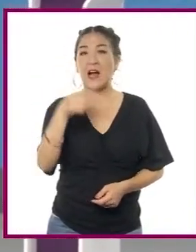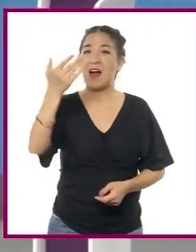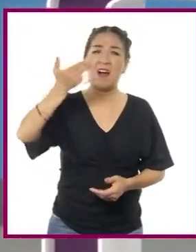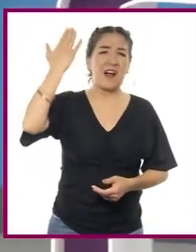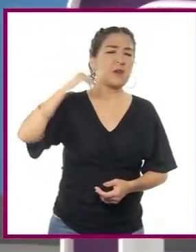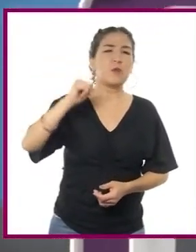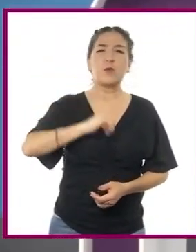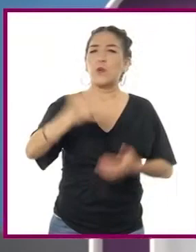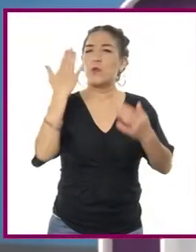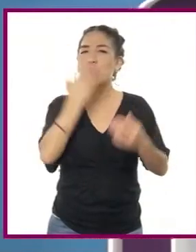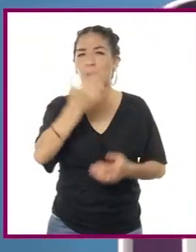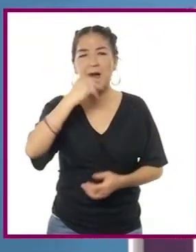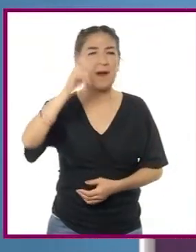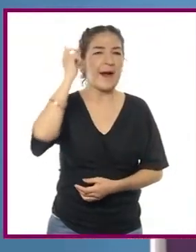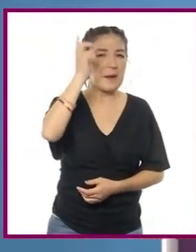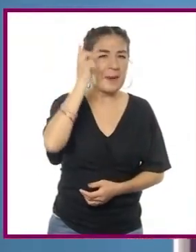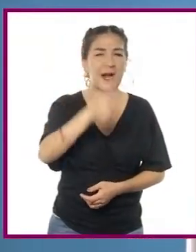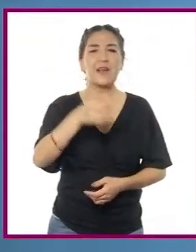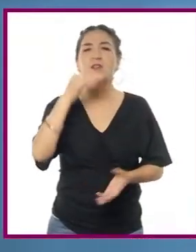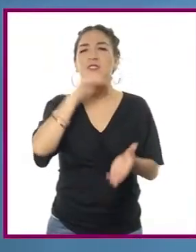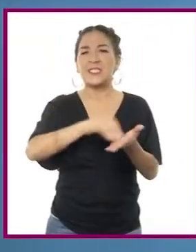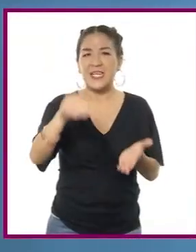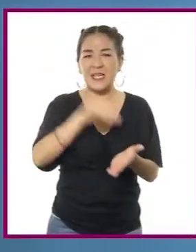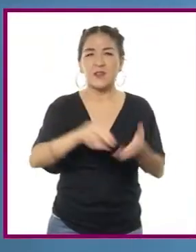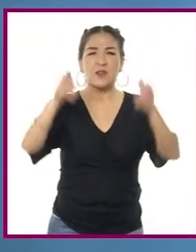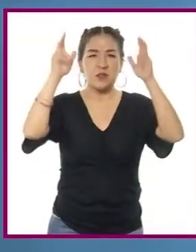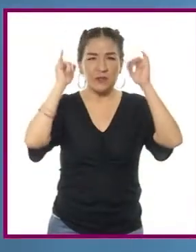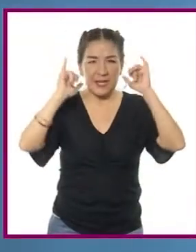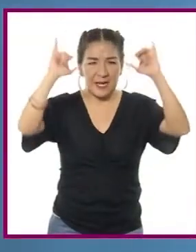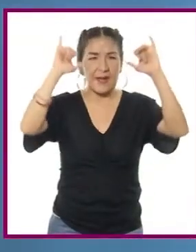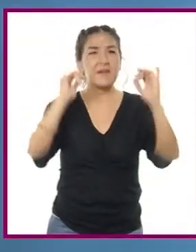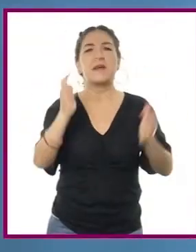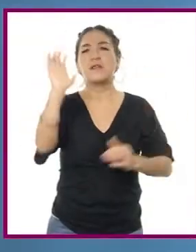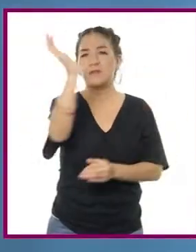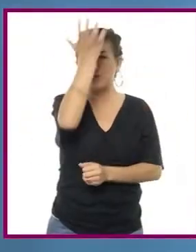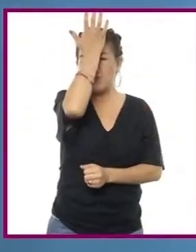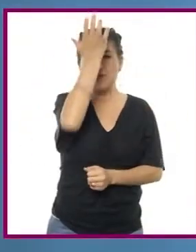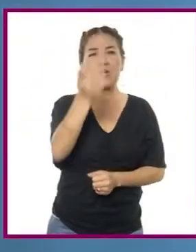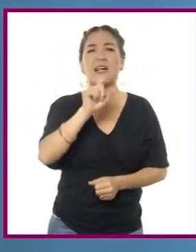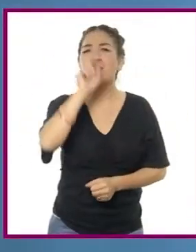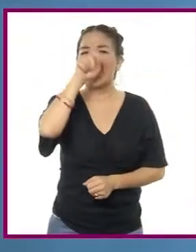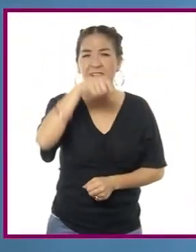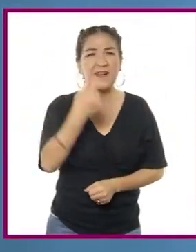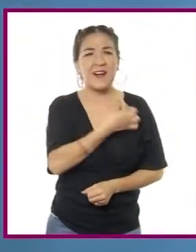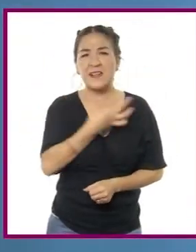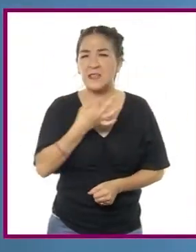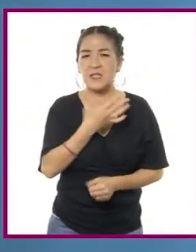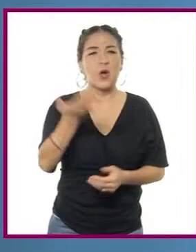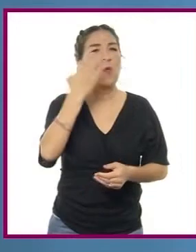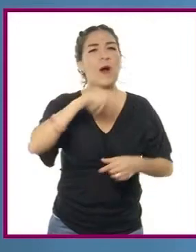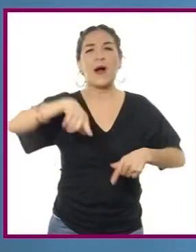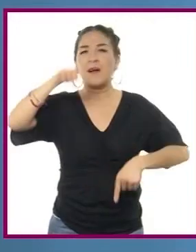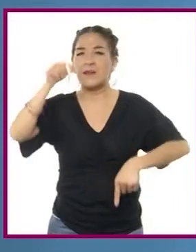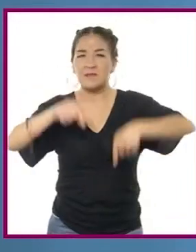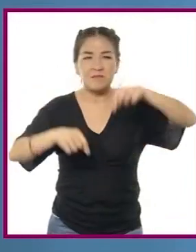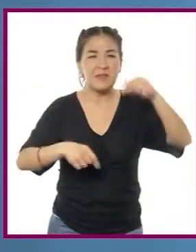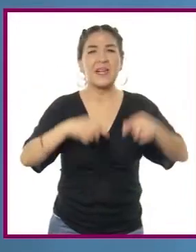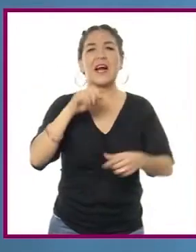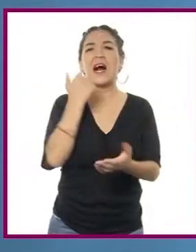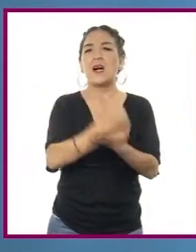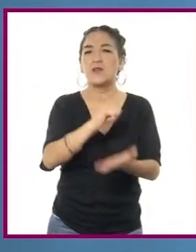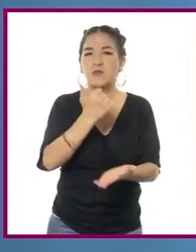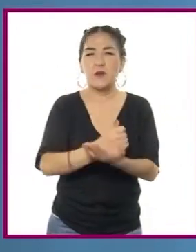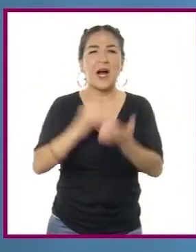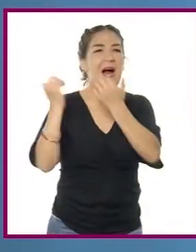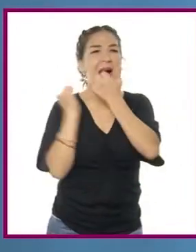cerdos, ovejas, cabras o gallinas. Tampoco había cultivos de trigo, cebada, arroz o caña